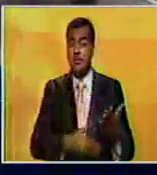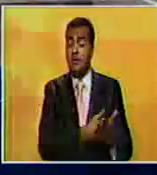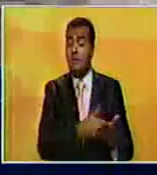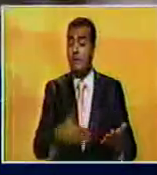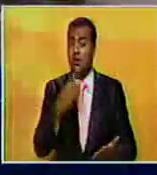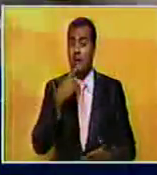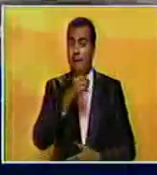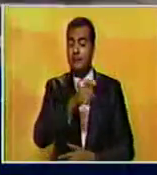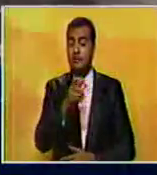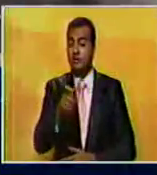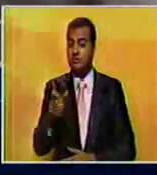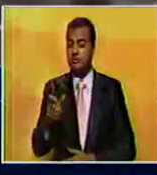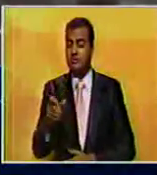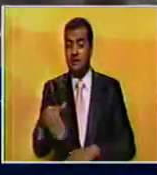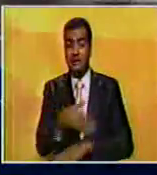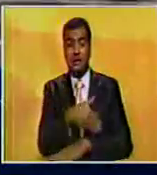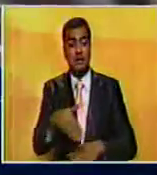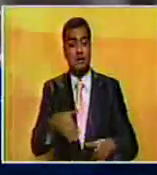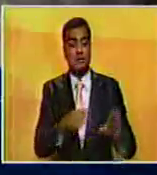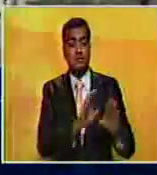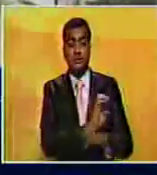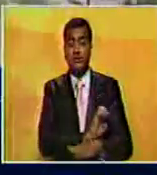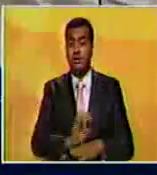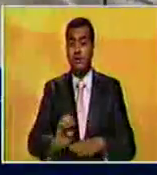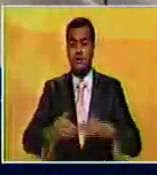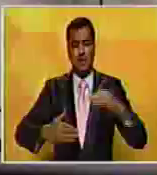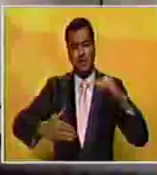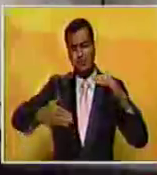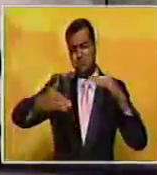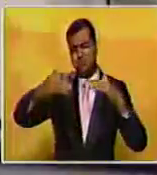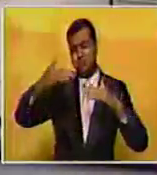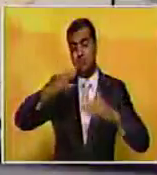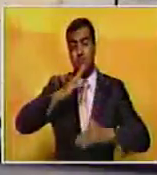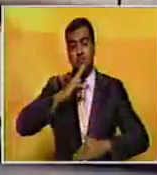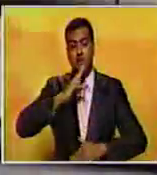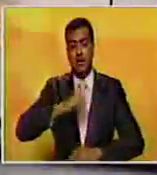calles intransitables y estacionamientos subterráneos completamente inundados.